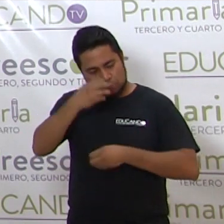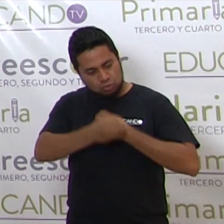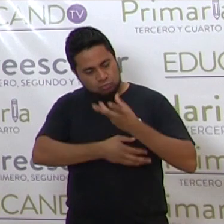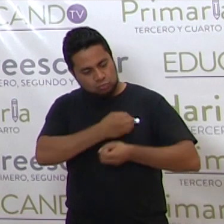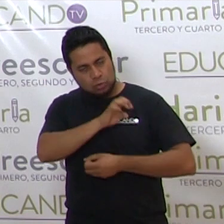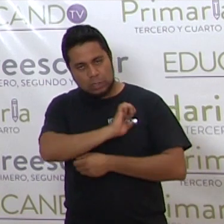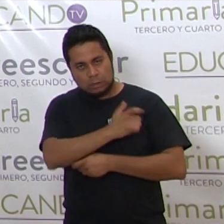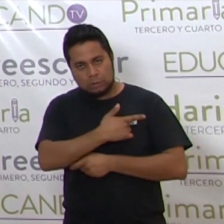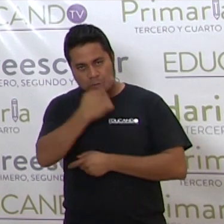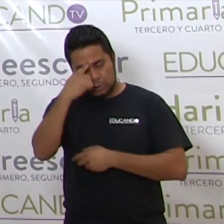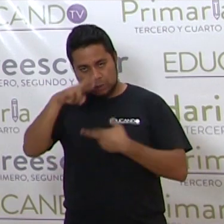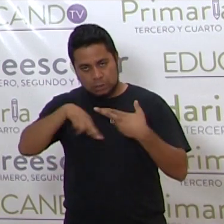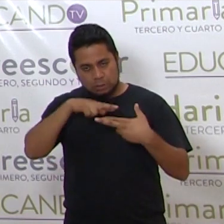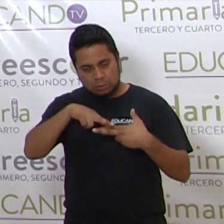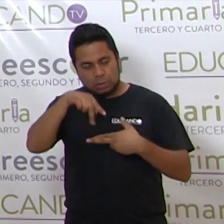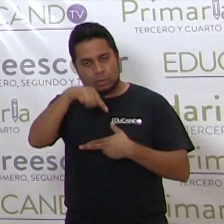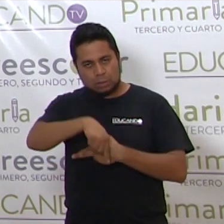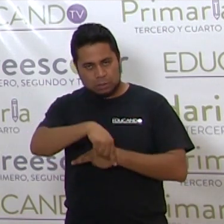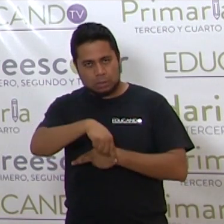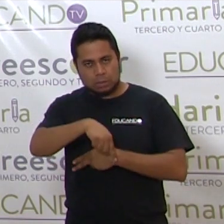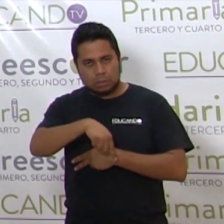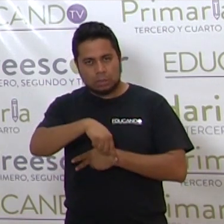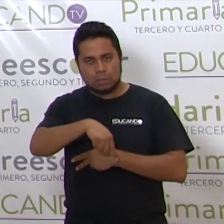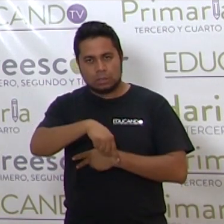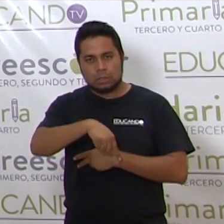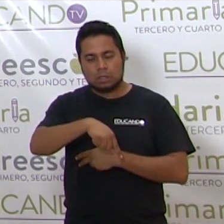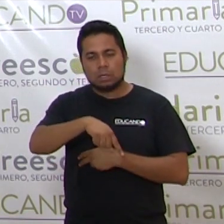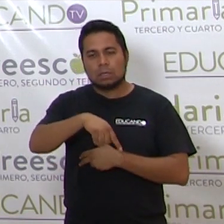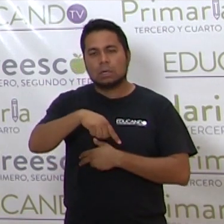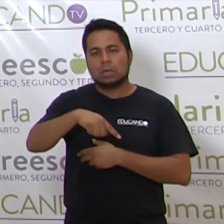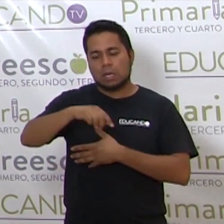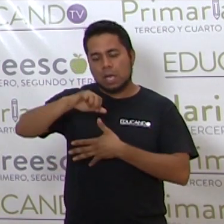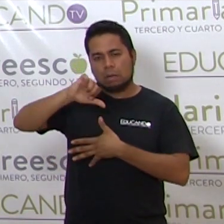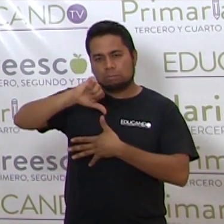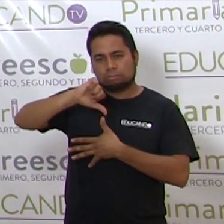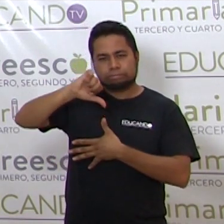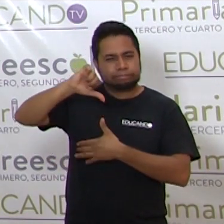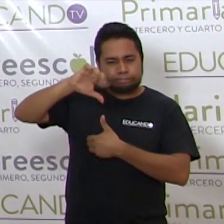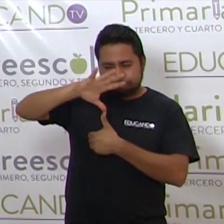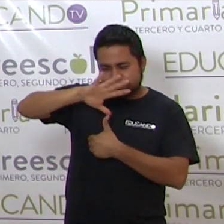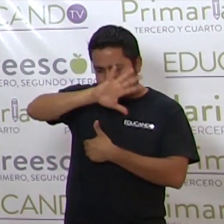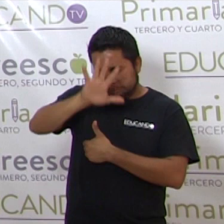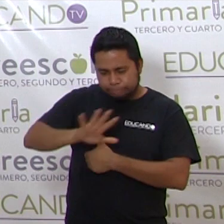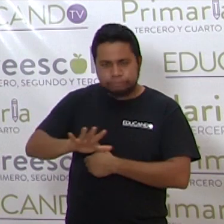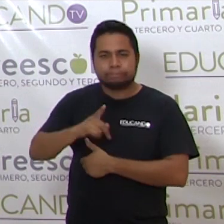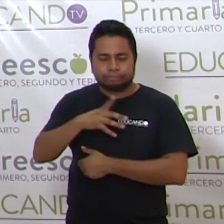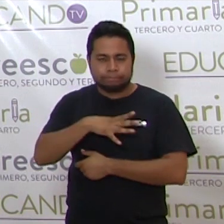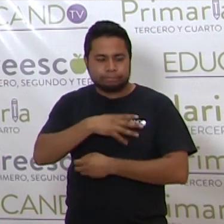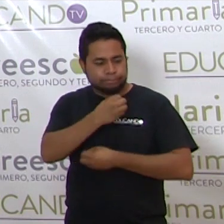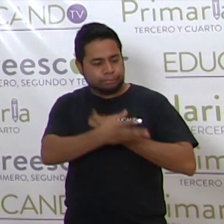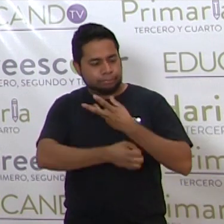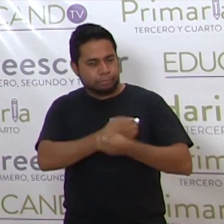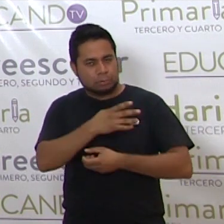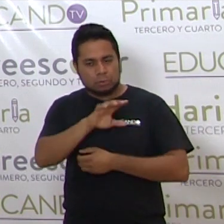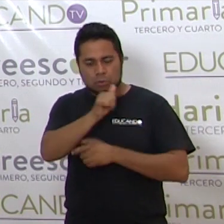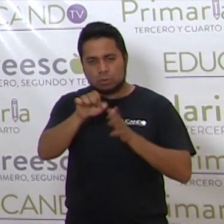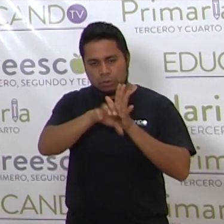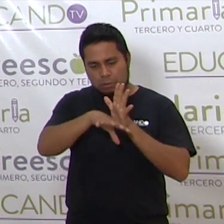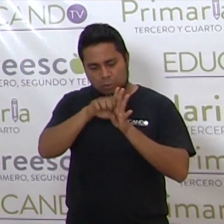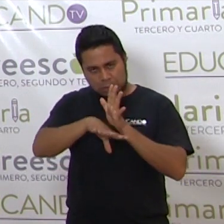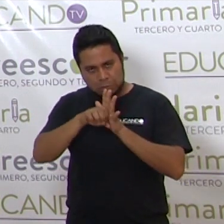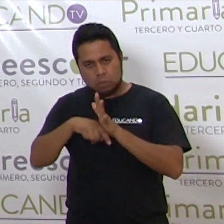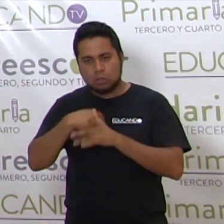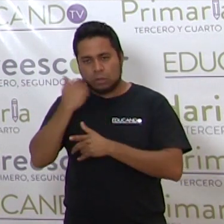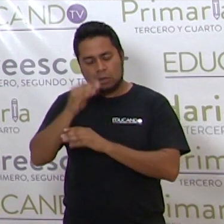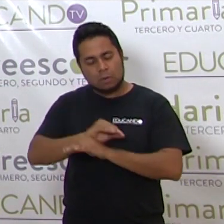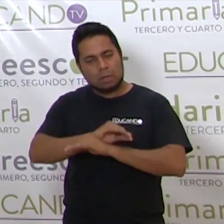en la región geográfica de américa del norte muy bien pues vamos a seguir con nuestros ejemplos porque quiero